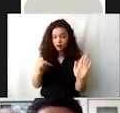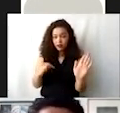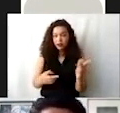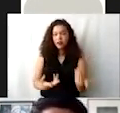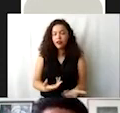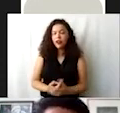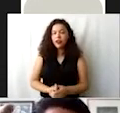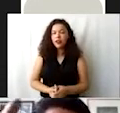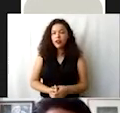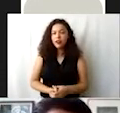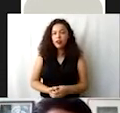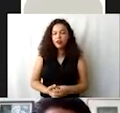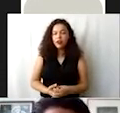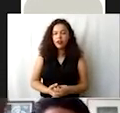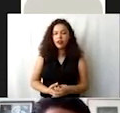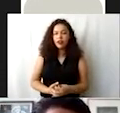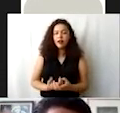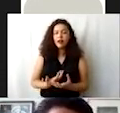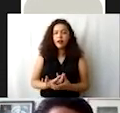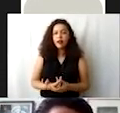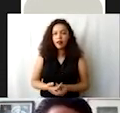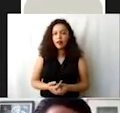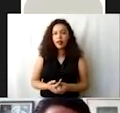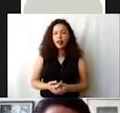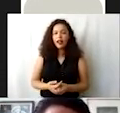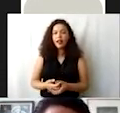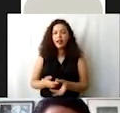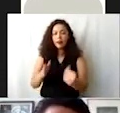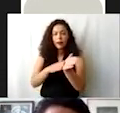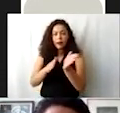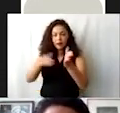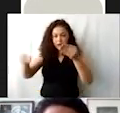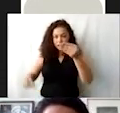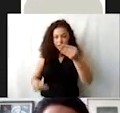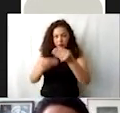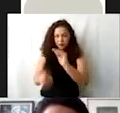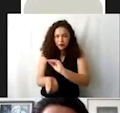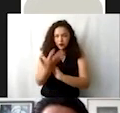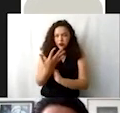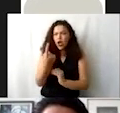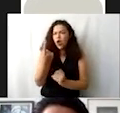Adicionalmente, dentro dice adjuntar archivos, adjuntamos un archivo, ¿sí?